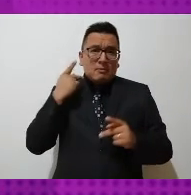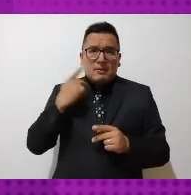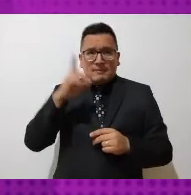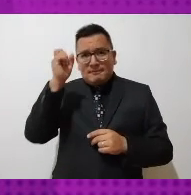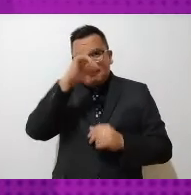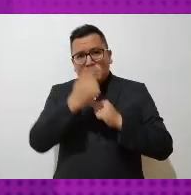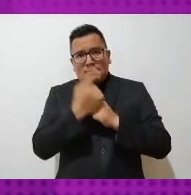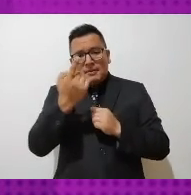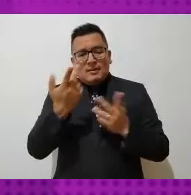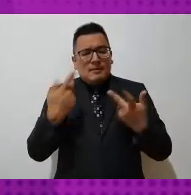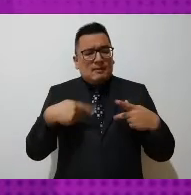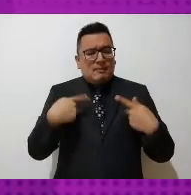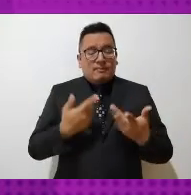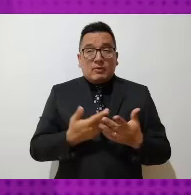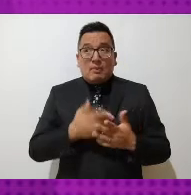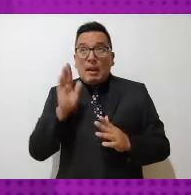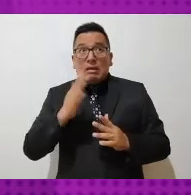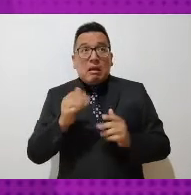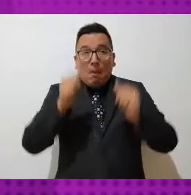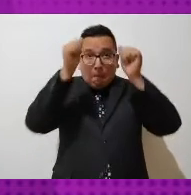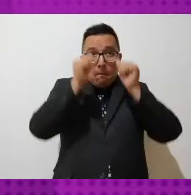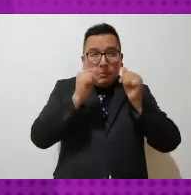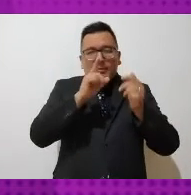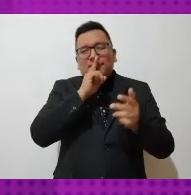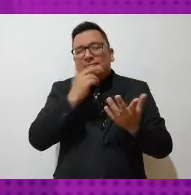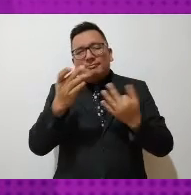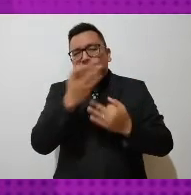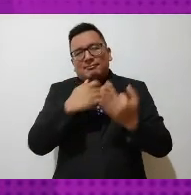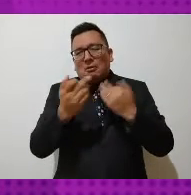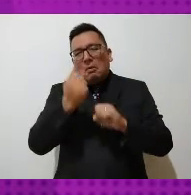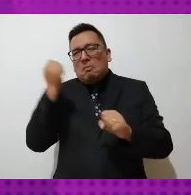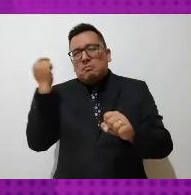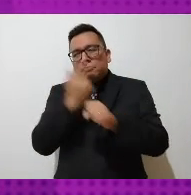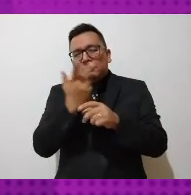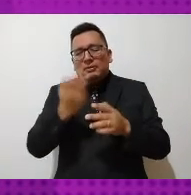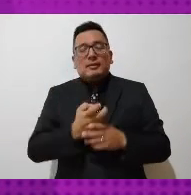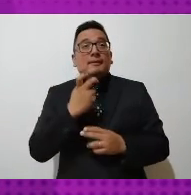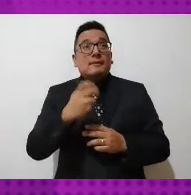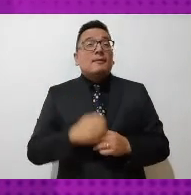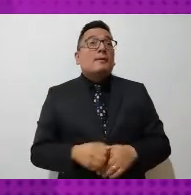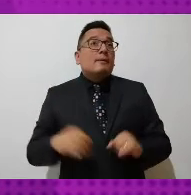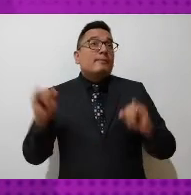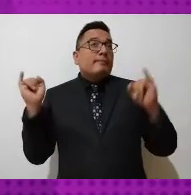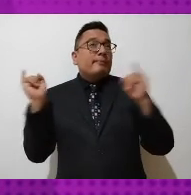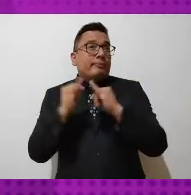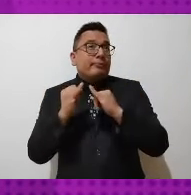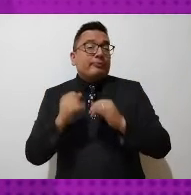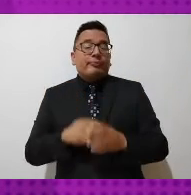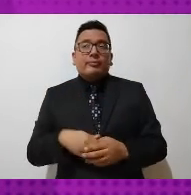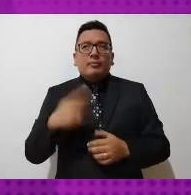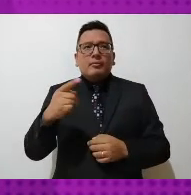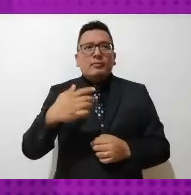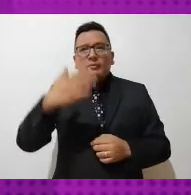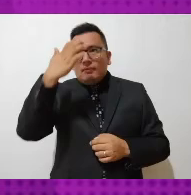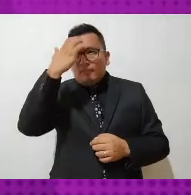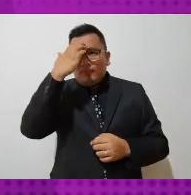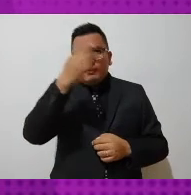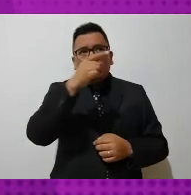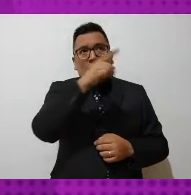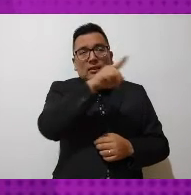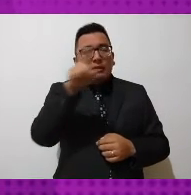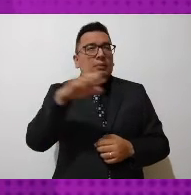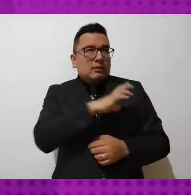la ciudadanía no vive ciega y principalmente desde lo local, donde hay mayor cercanía con las y con